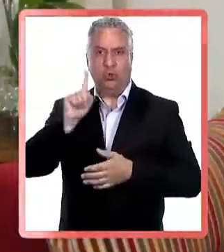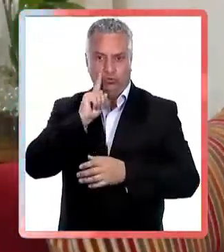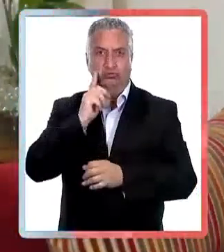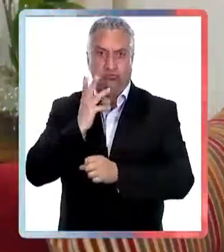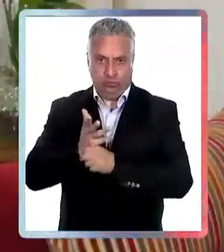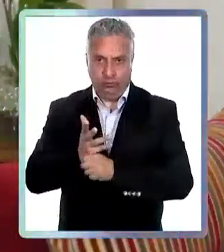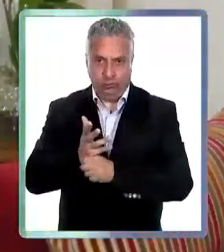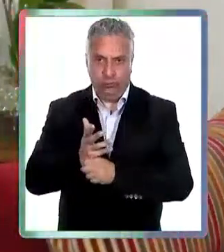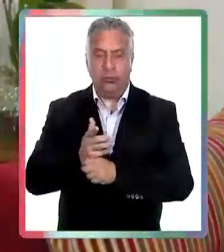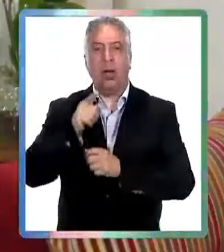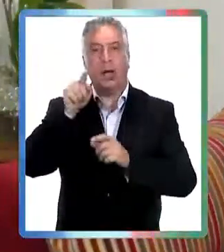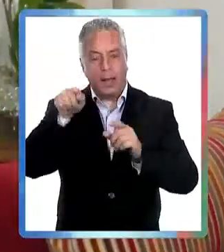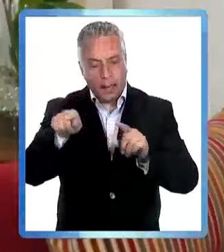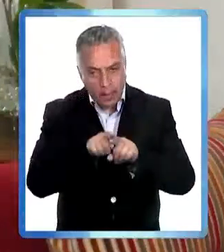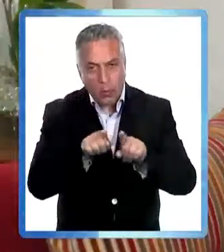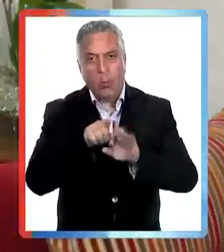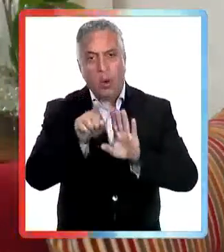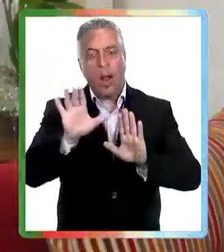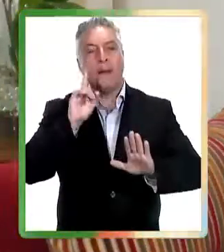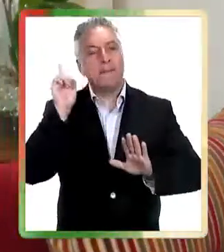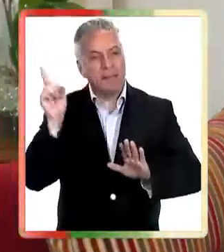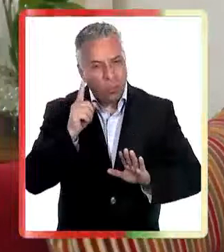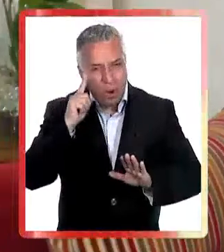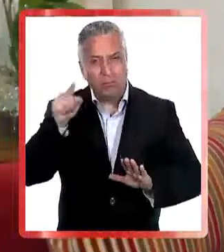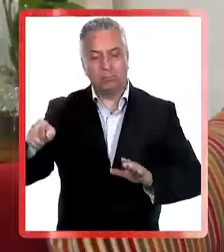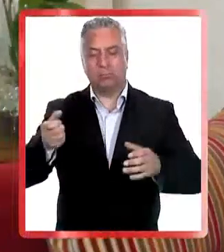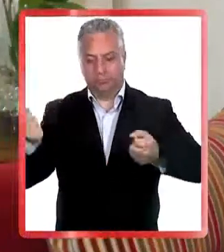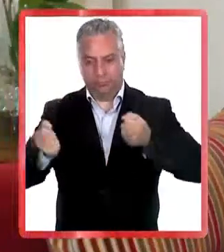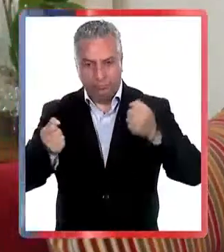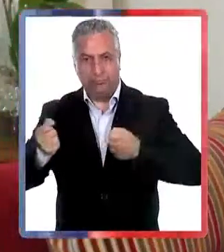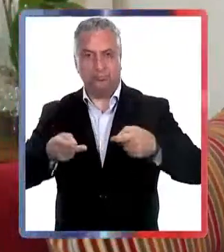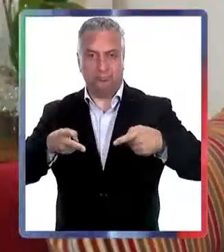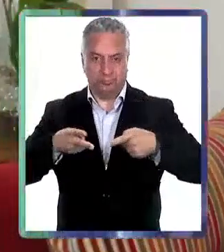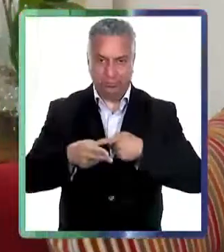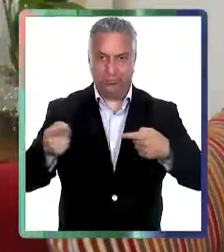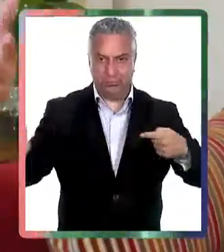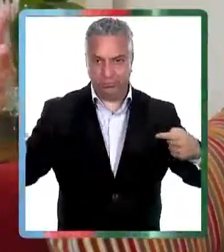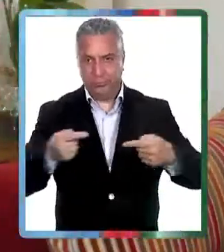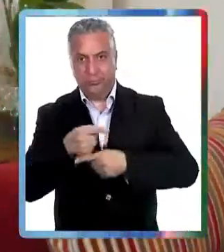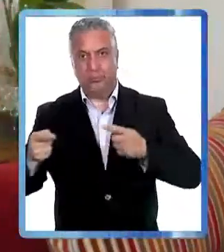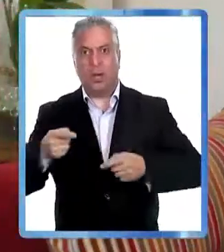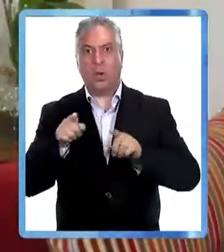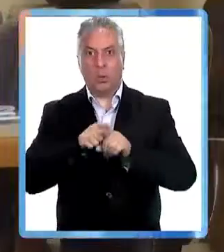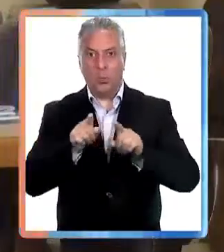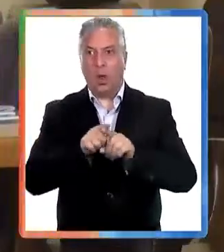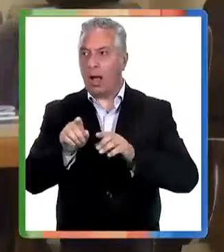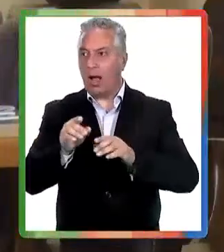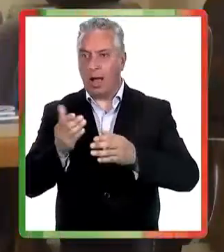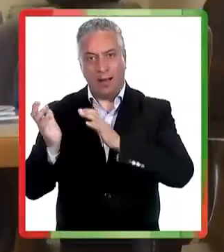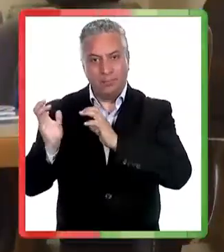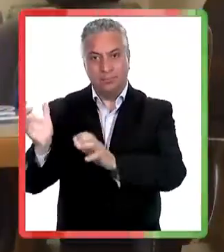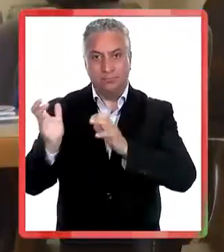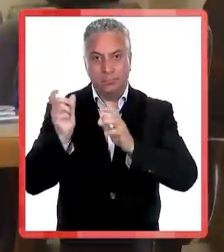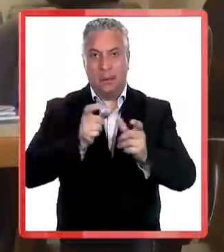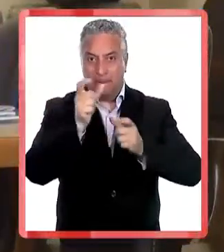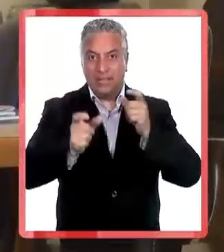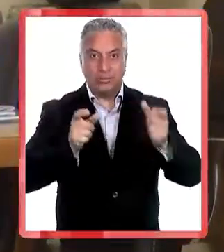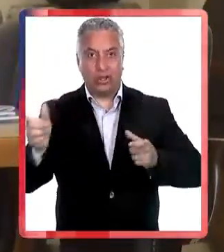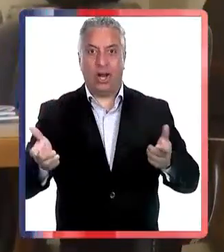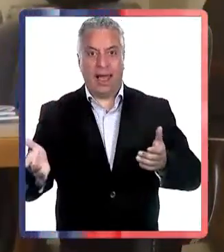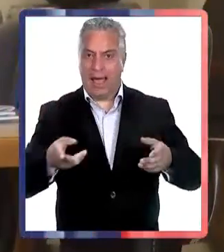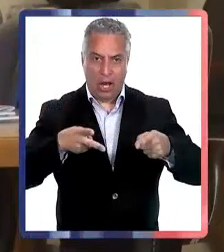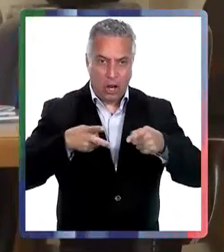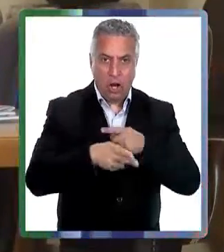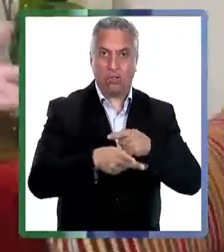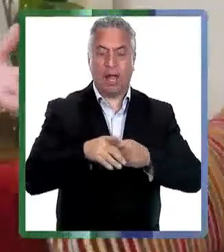da tiene ciertas particularidades. Se cortan carreteras, se trata de interrumpir el suministro a las personas, quedan las